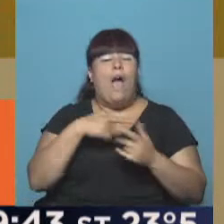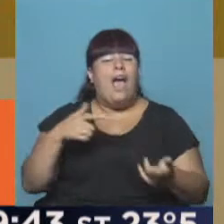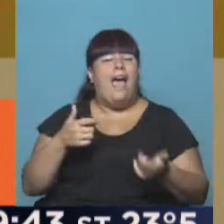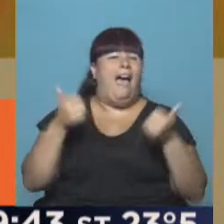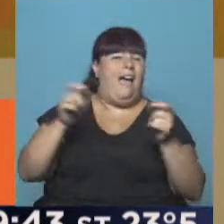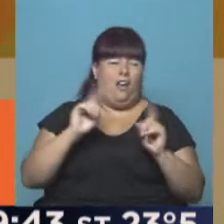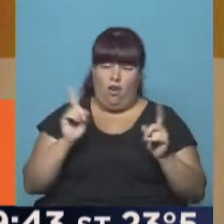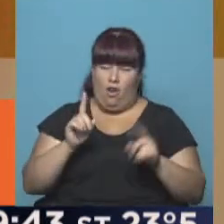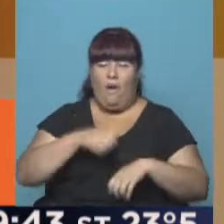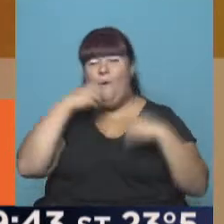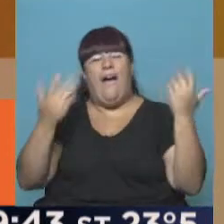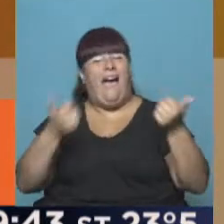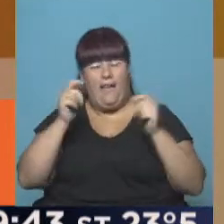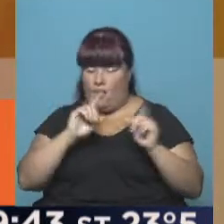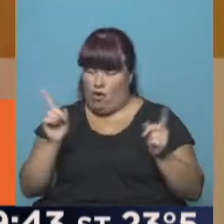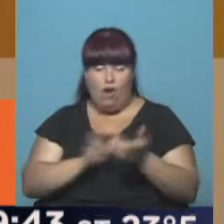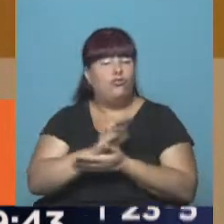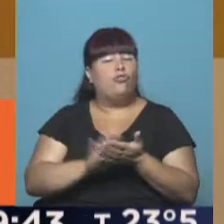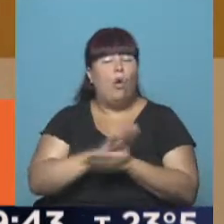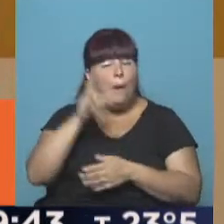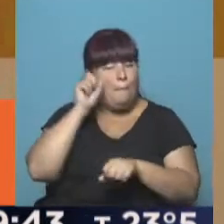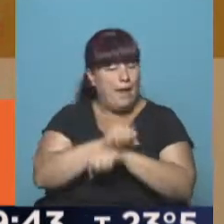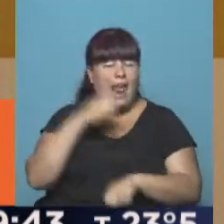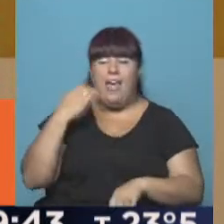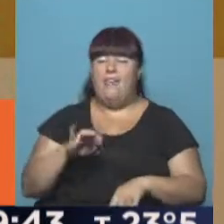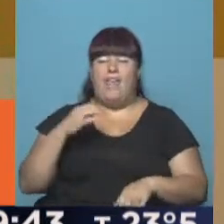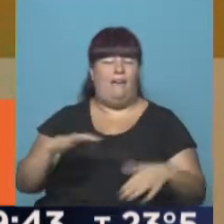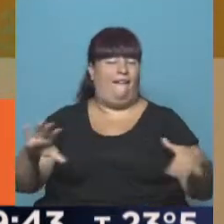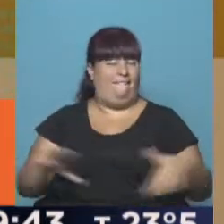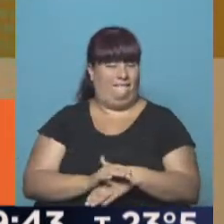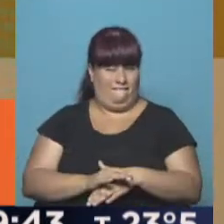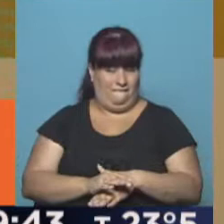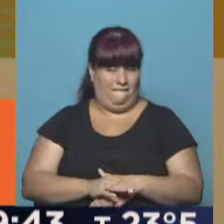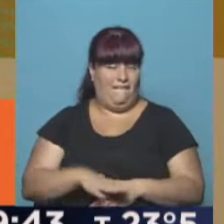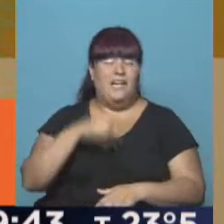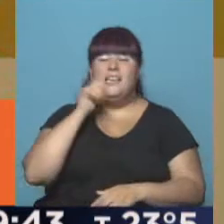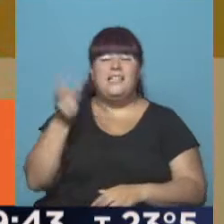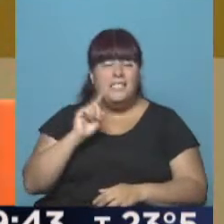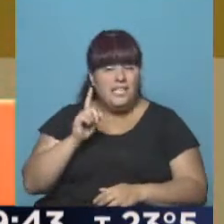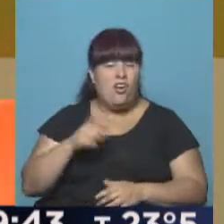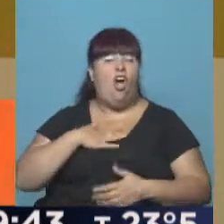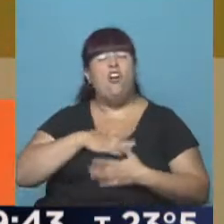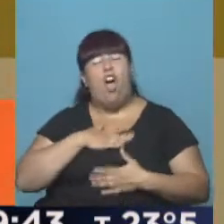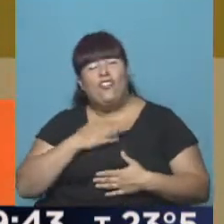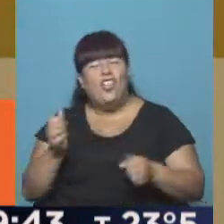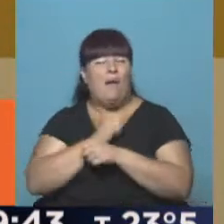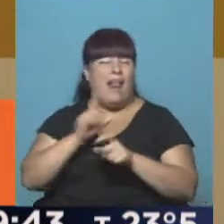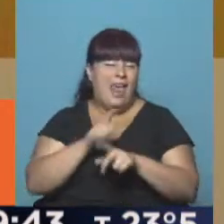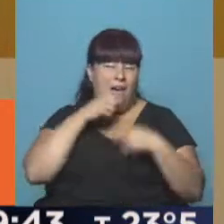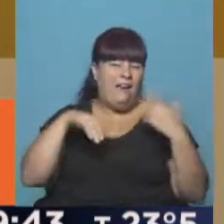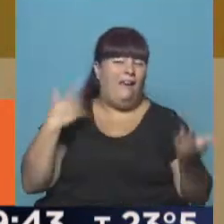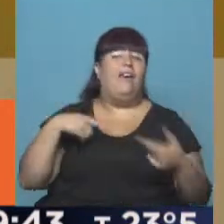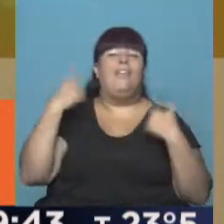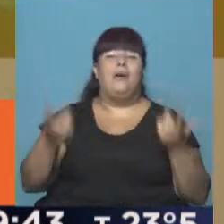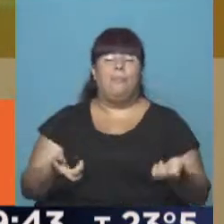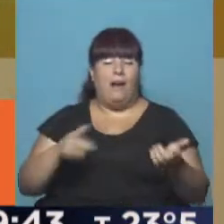buena. Cualquier cosa no es buena. La solución penal tiene que ser la más acertada. Si no, uno termina contento sancionando cualquier cosa y después los